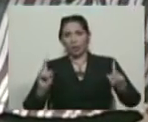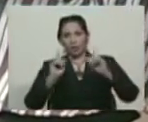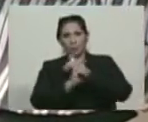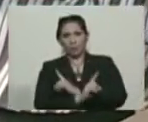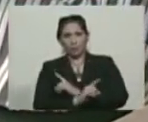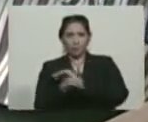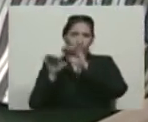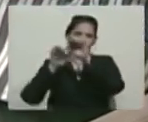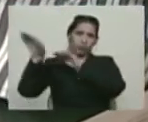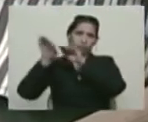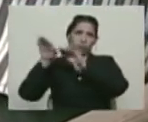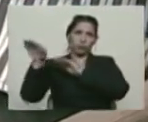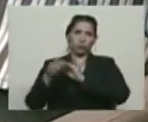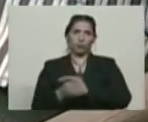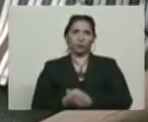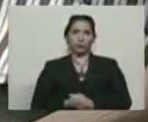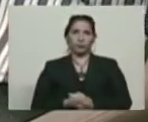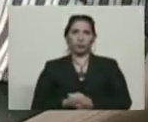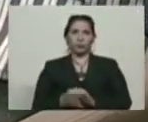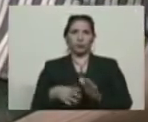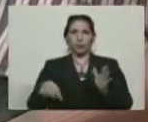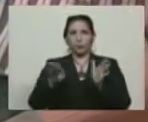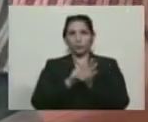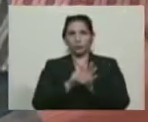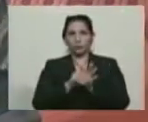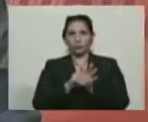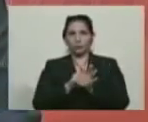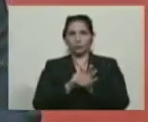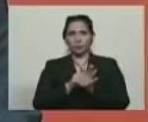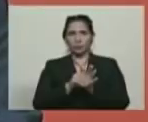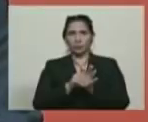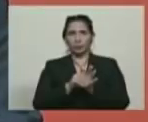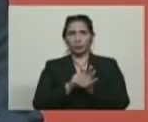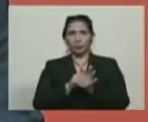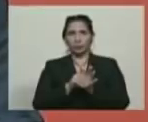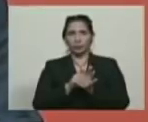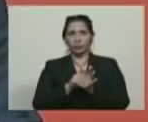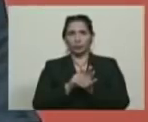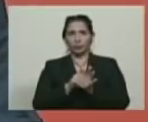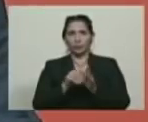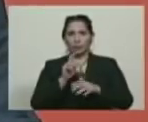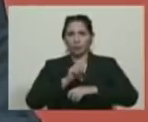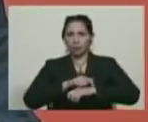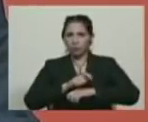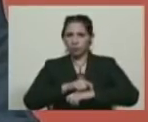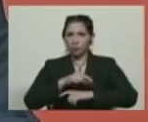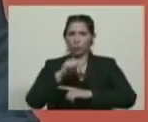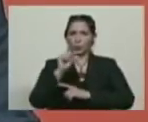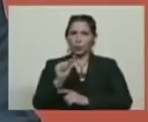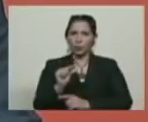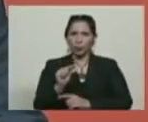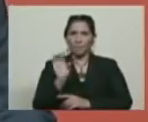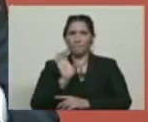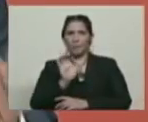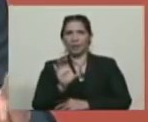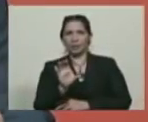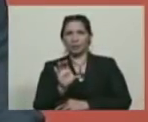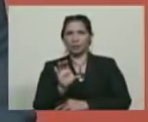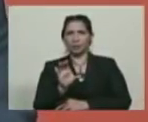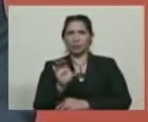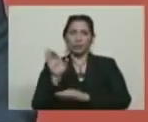importación y volver a los momentos donde el país más bien